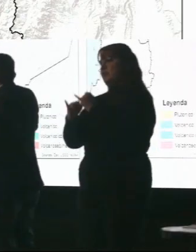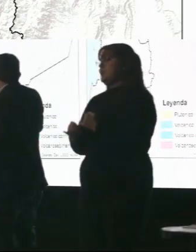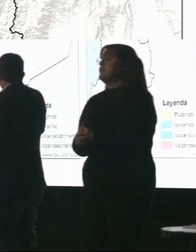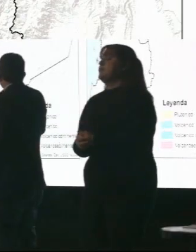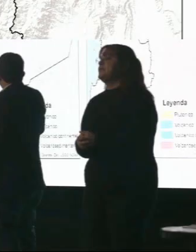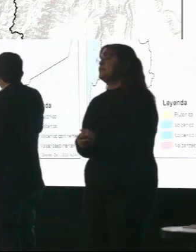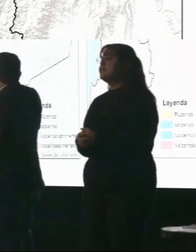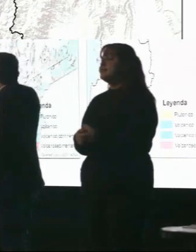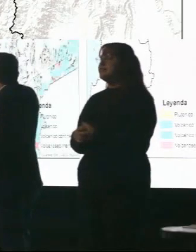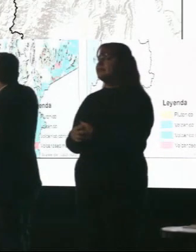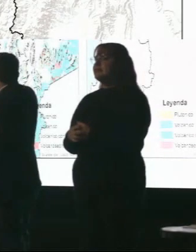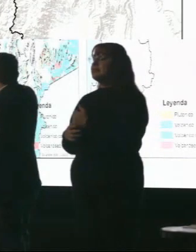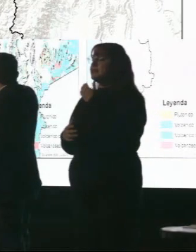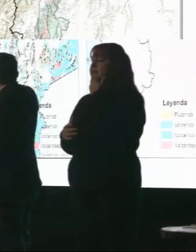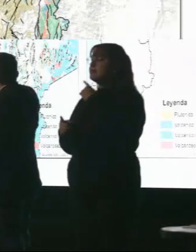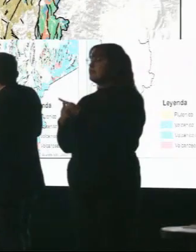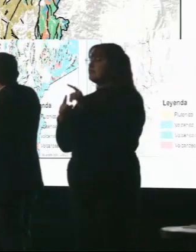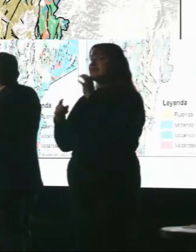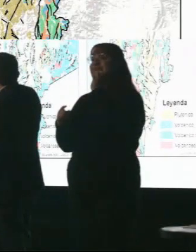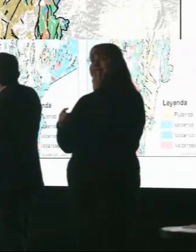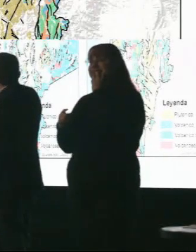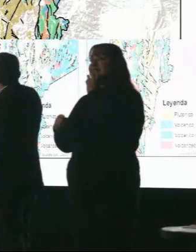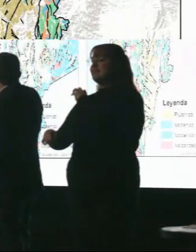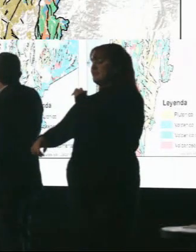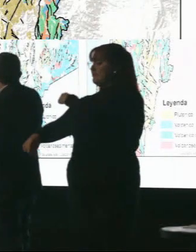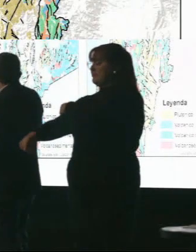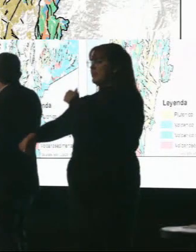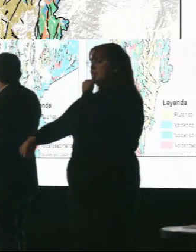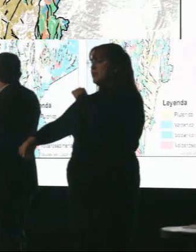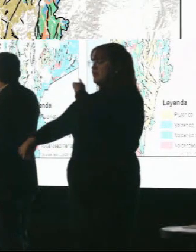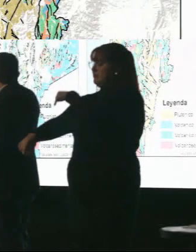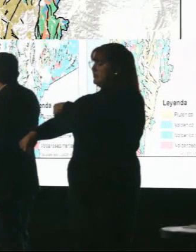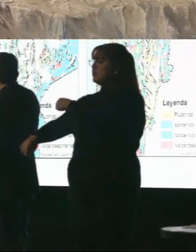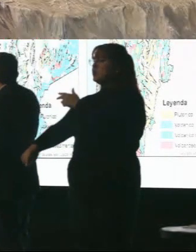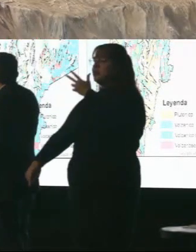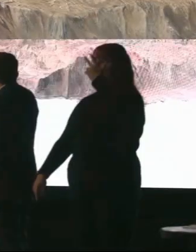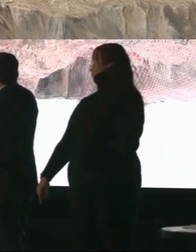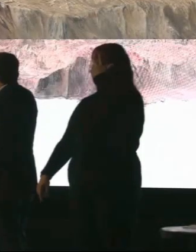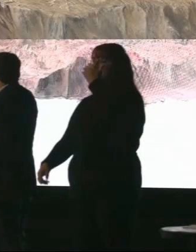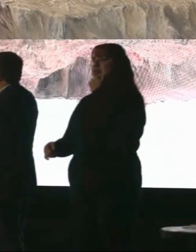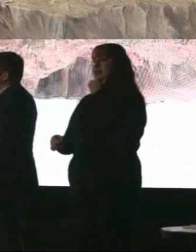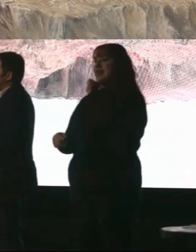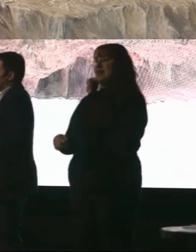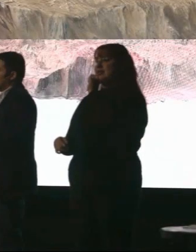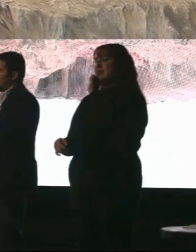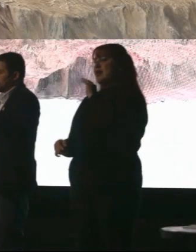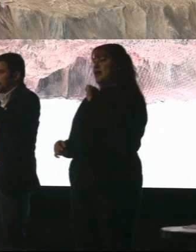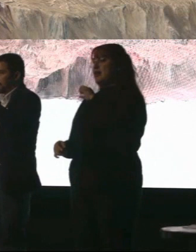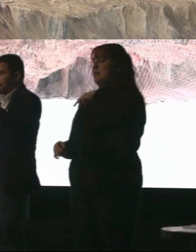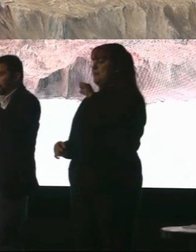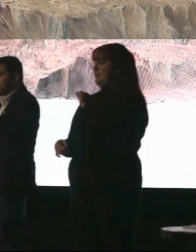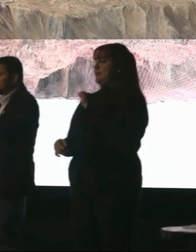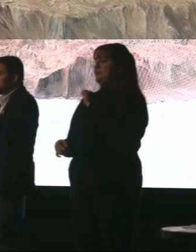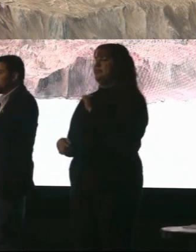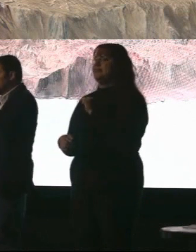pasaría en Antofagasta y en Coquimbo con Atacama. Es decir, los grandes